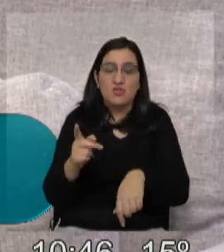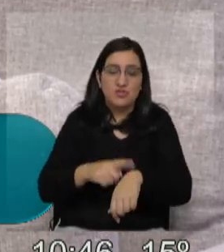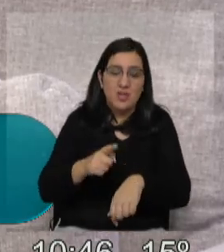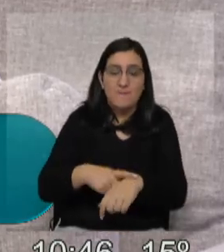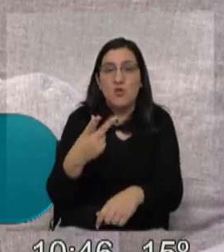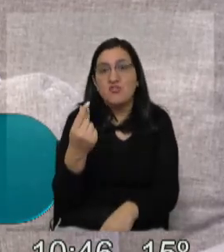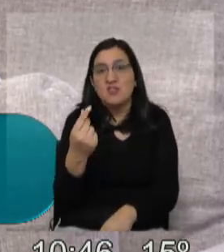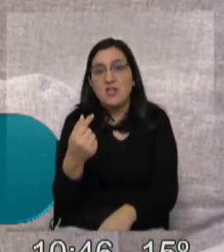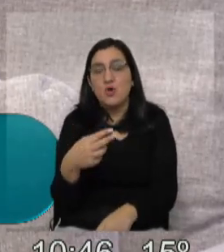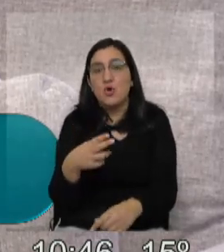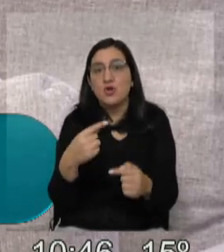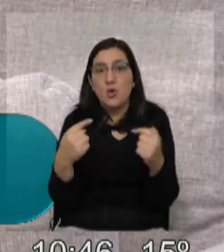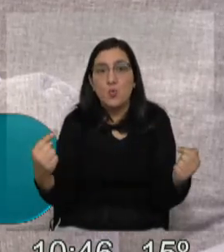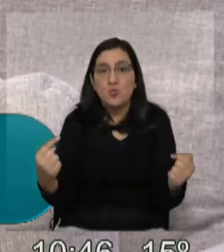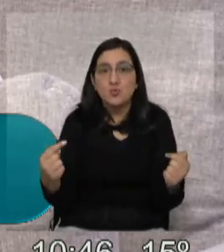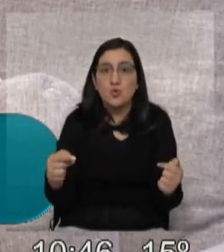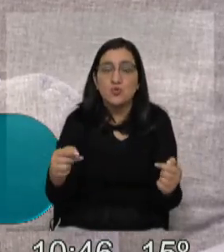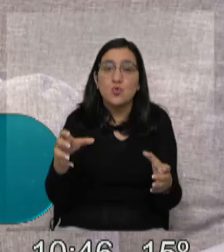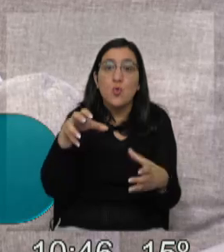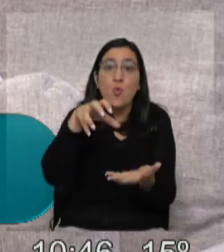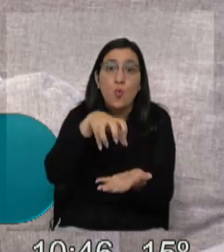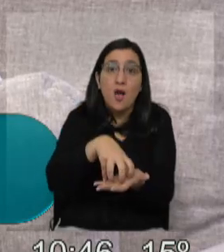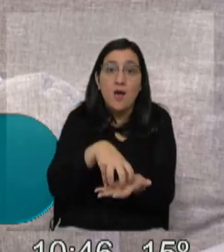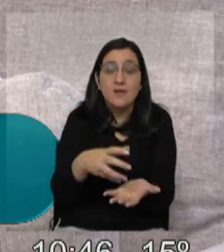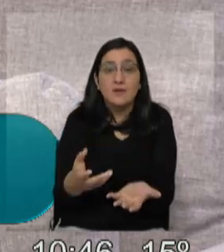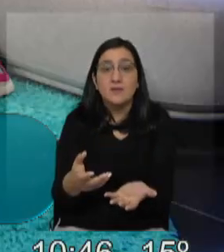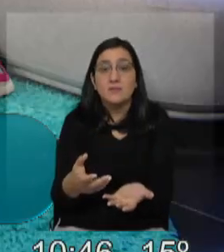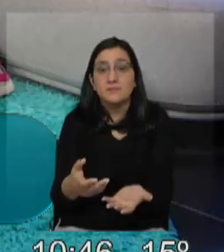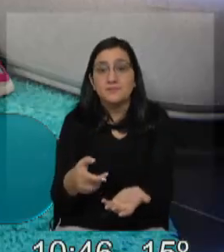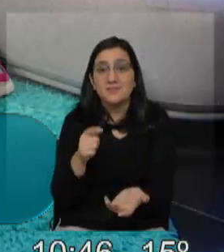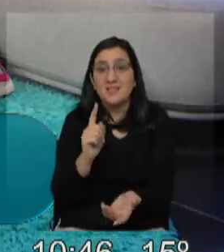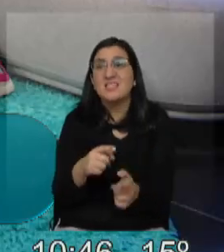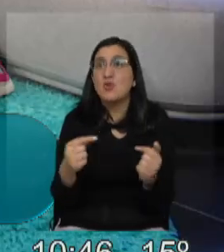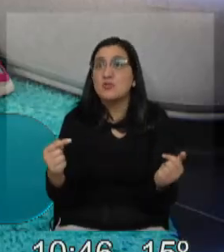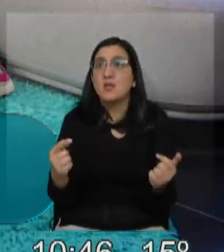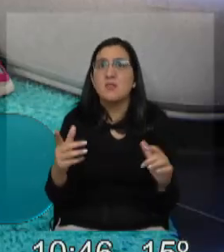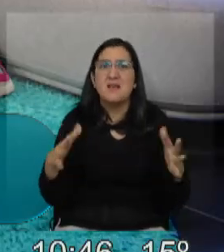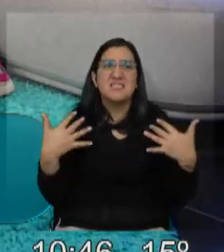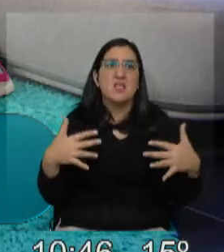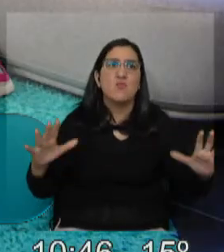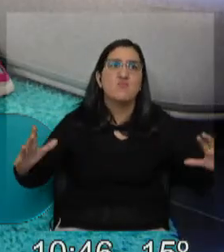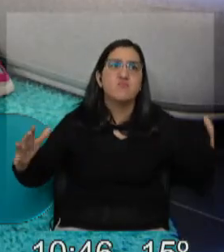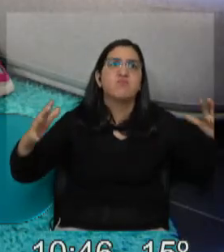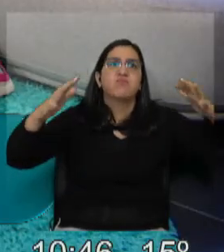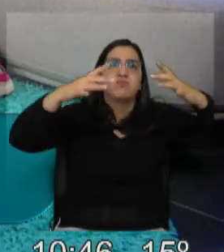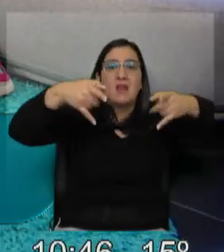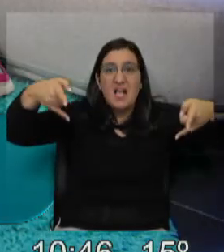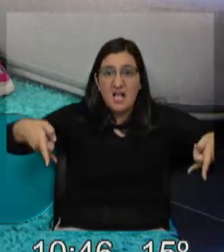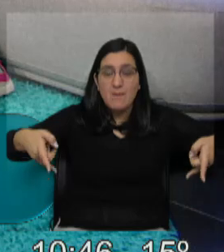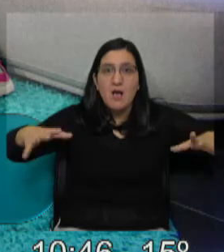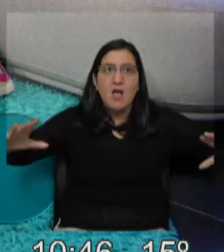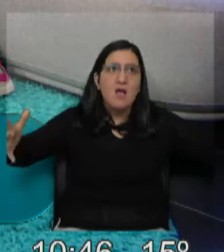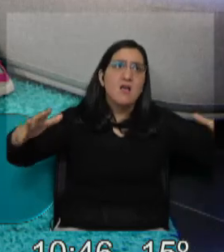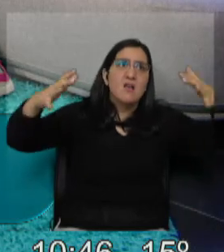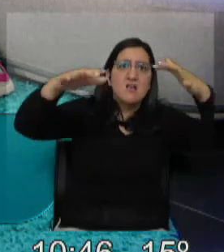dinero, recursos, espacio visual, como yo digo siempre. Esa cosa de la multitud de ropa arriba de la cama. ¿Te